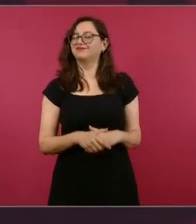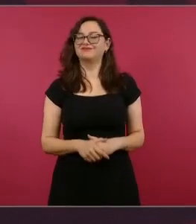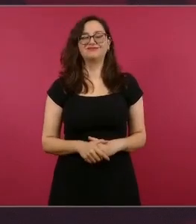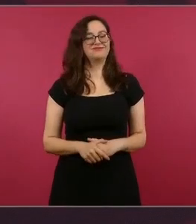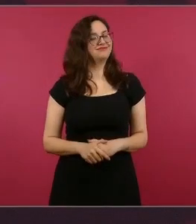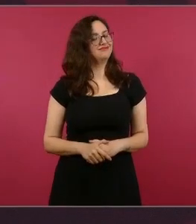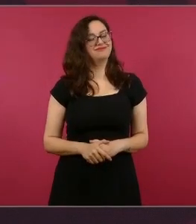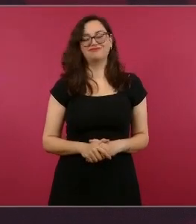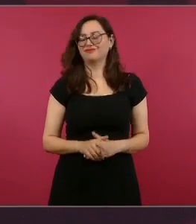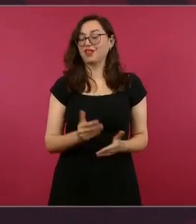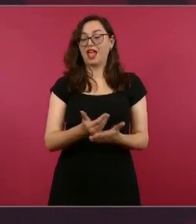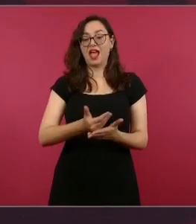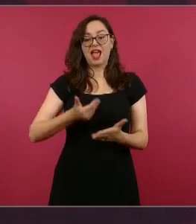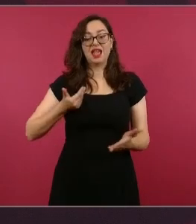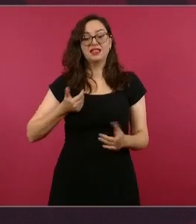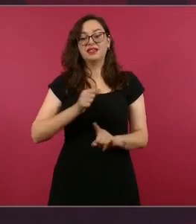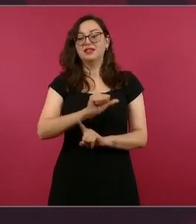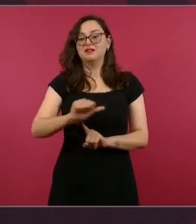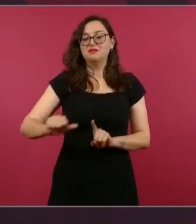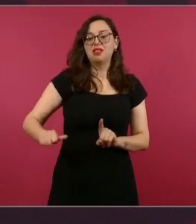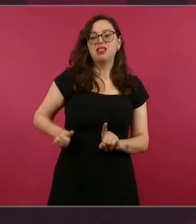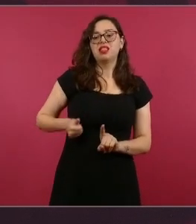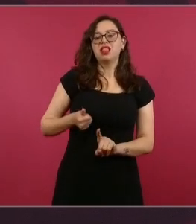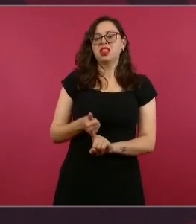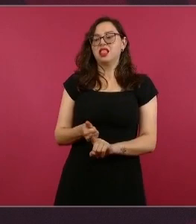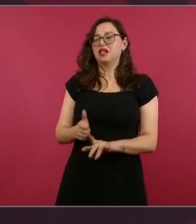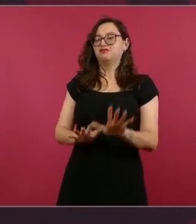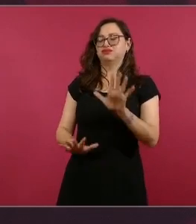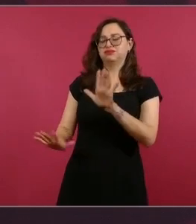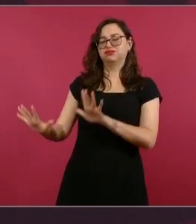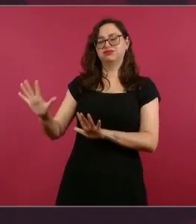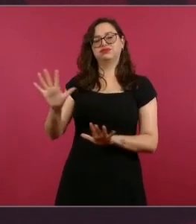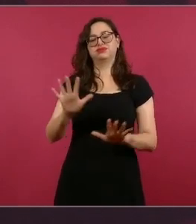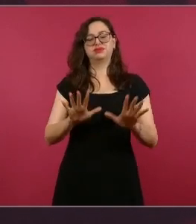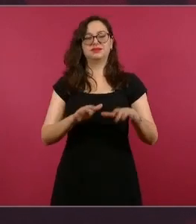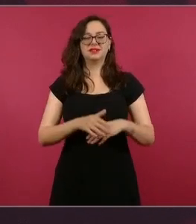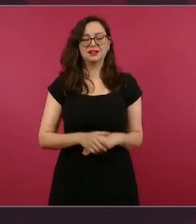Imagínense hablar de la política de Sonora.